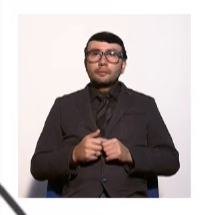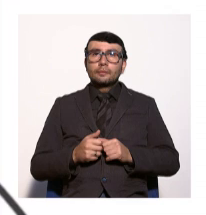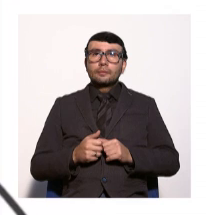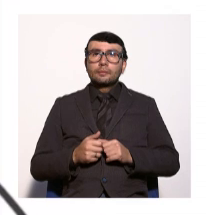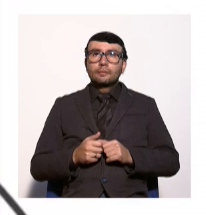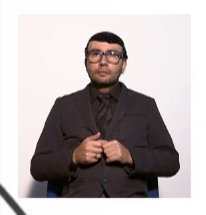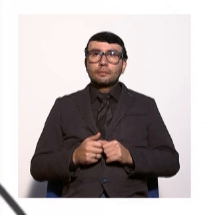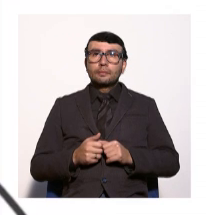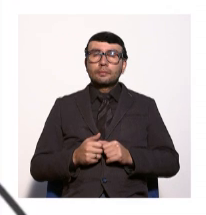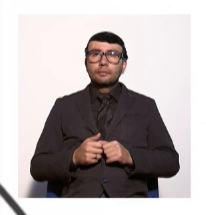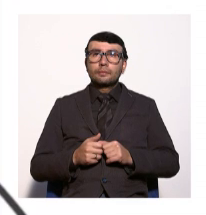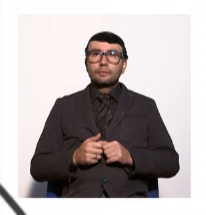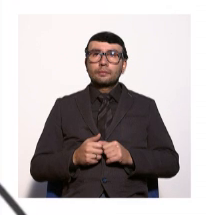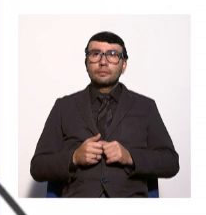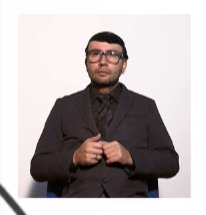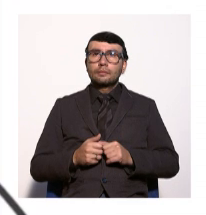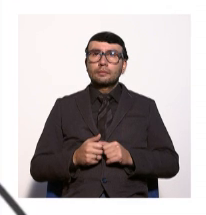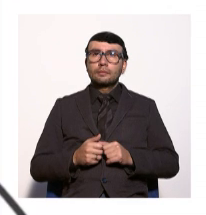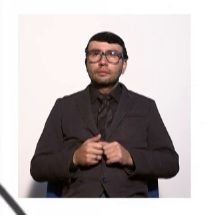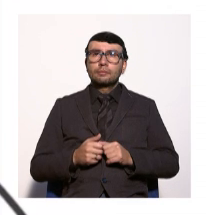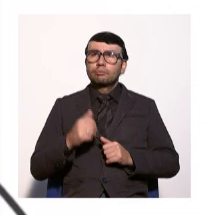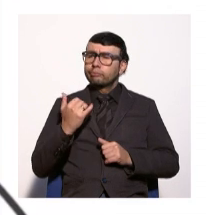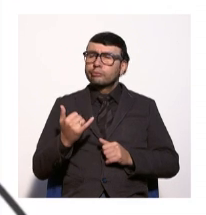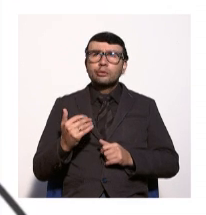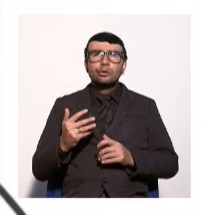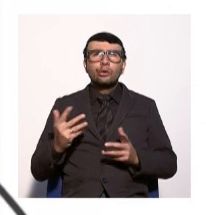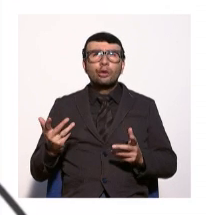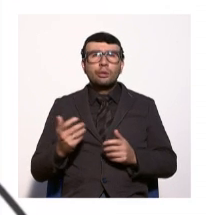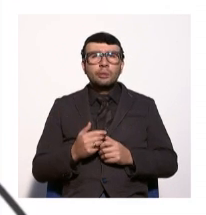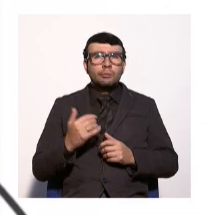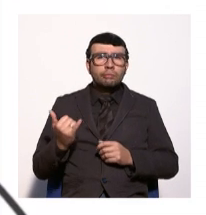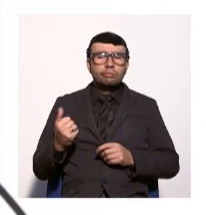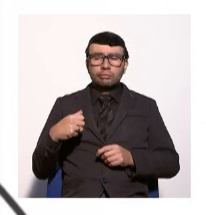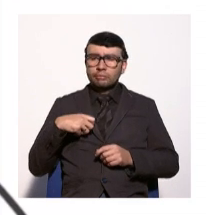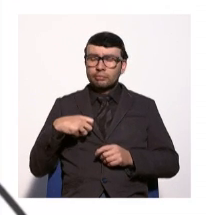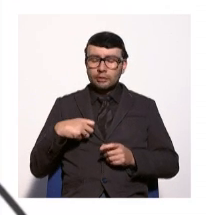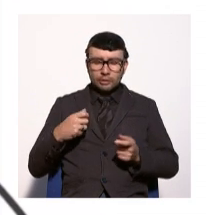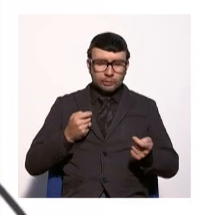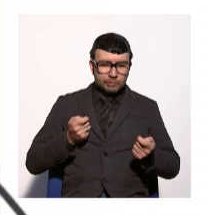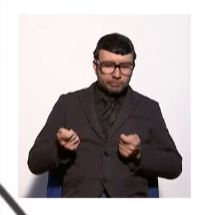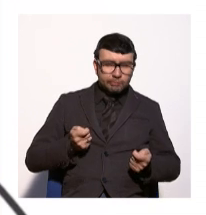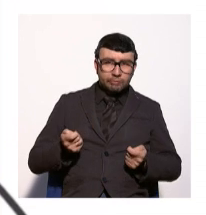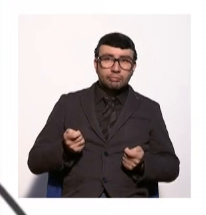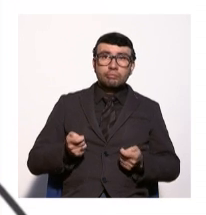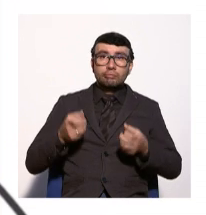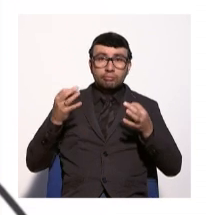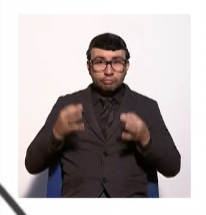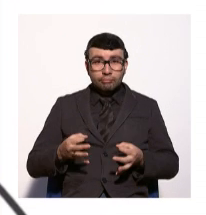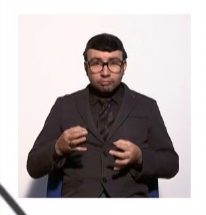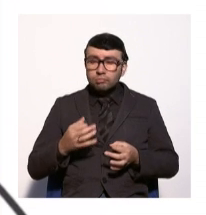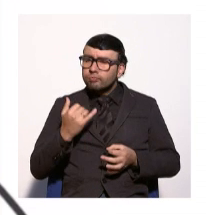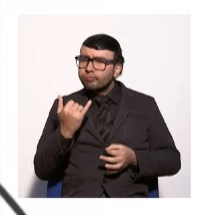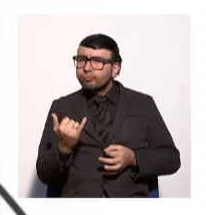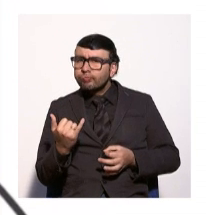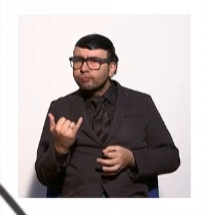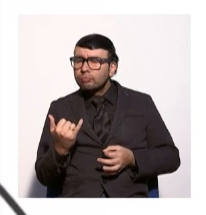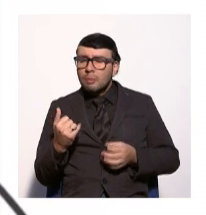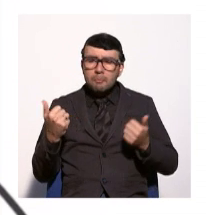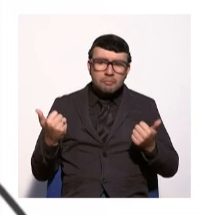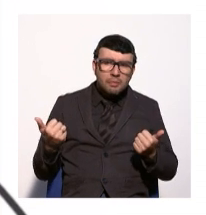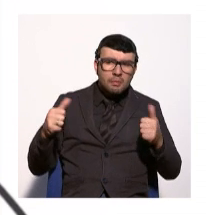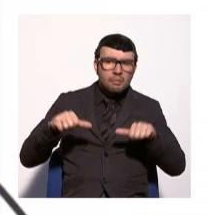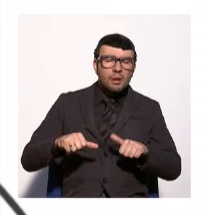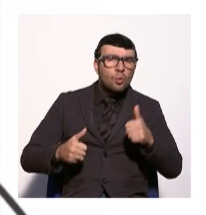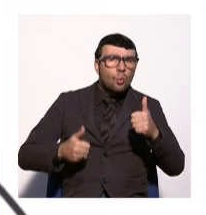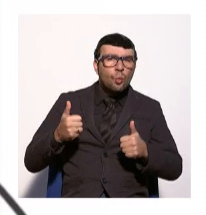de la de la biopsia con este equipo y el patólogo determinar si ese crecimiento es maligno o es